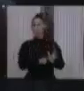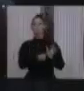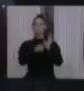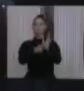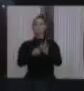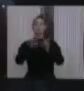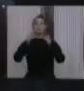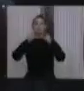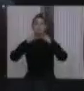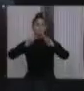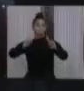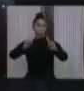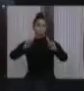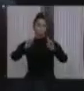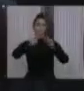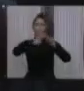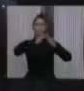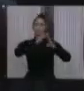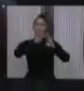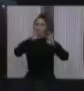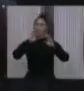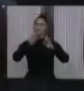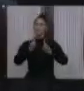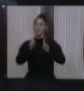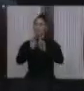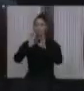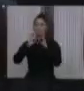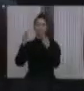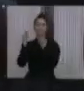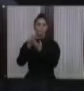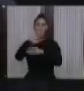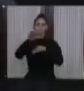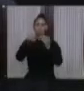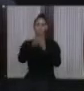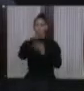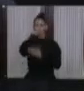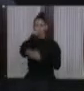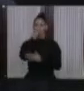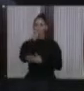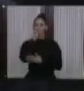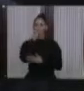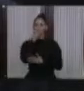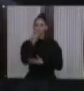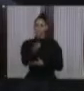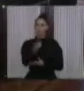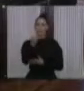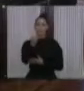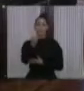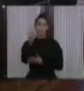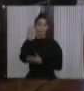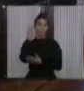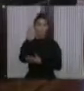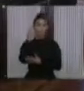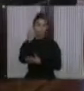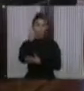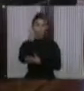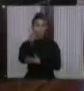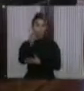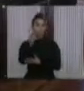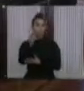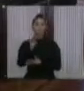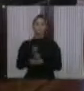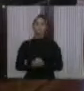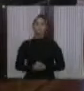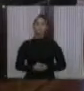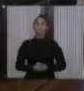por qué digo esto miren hablar de educación virtual no es cosa de niños